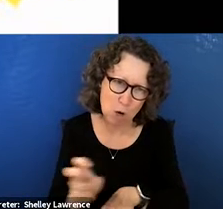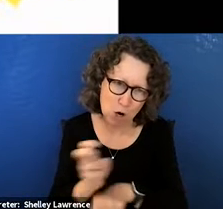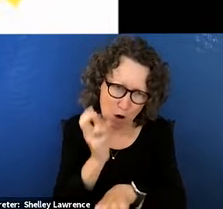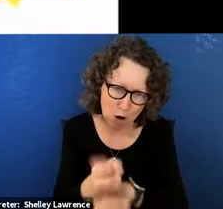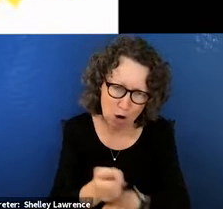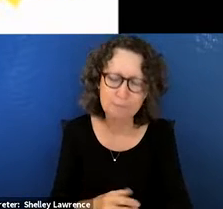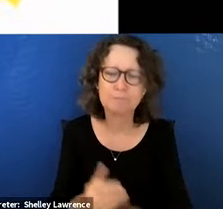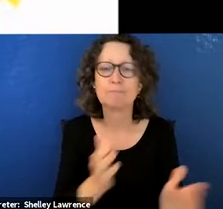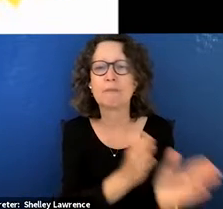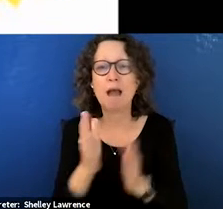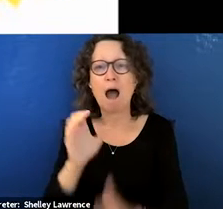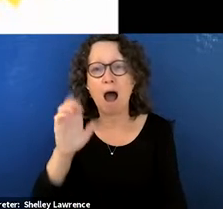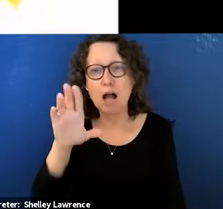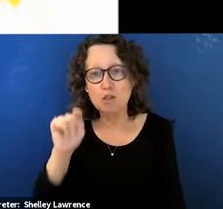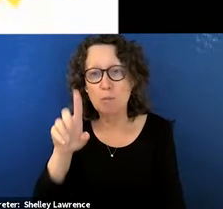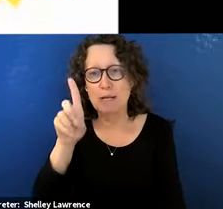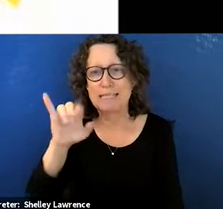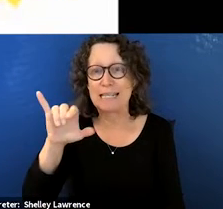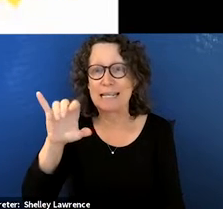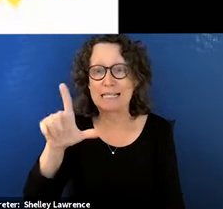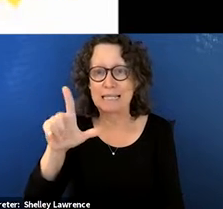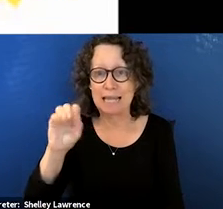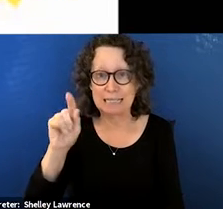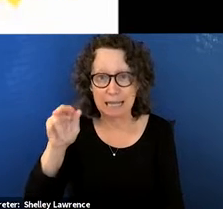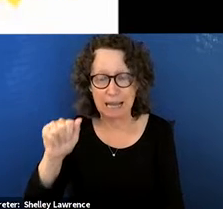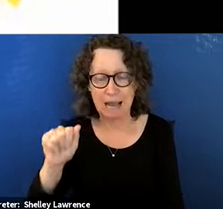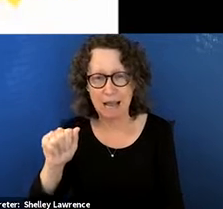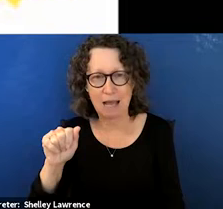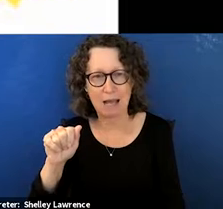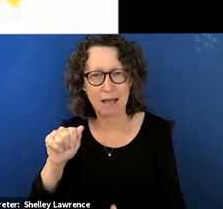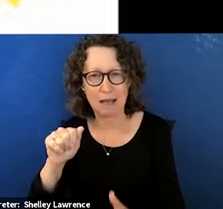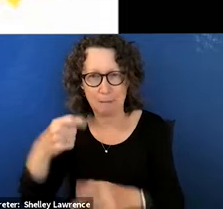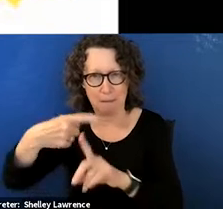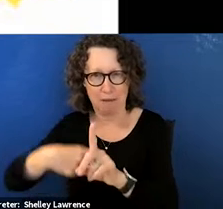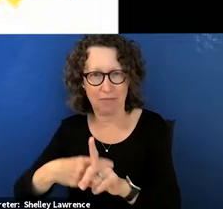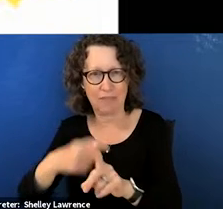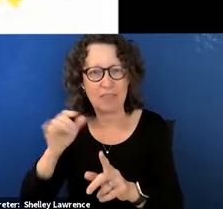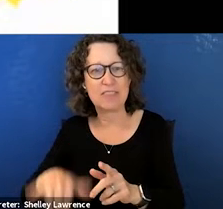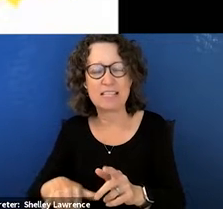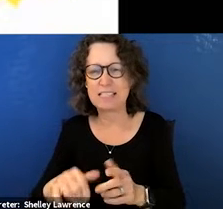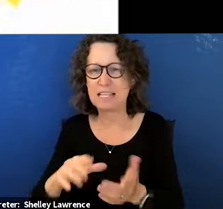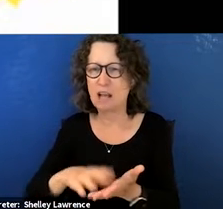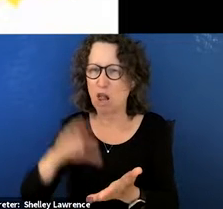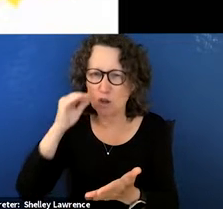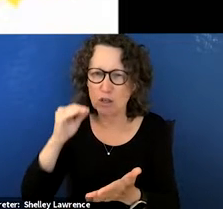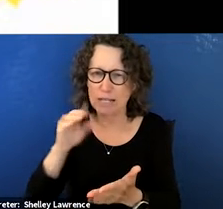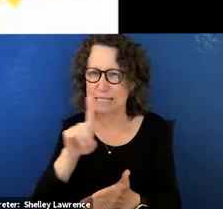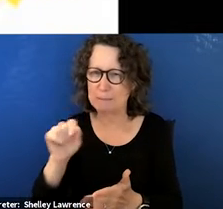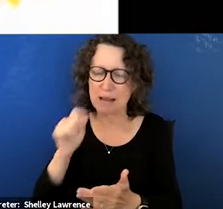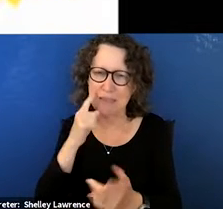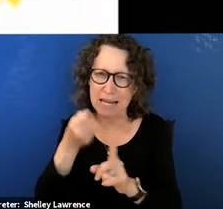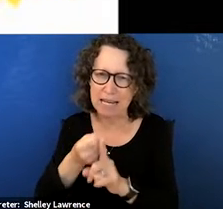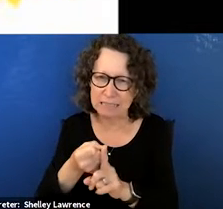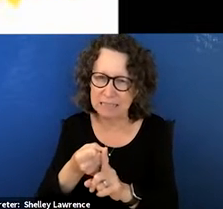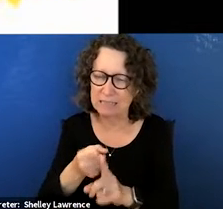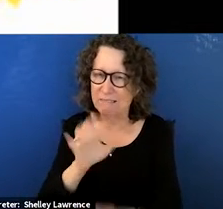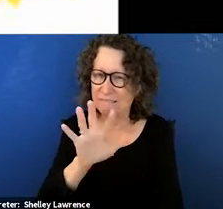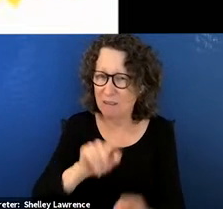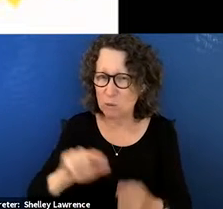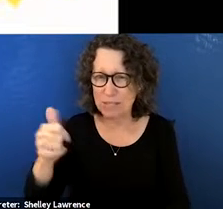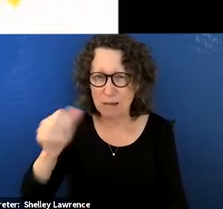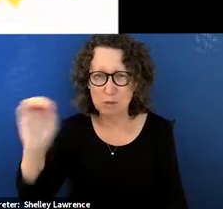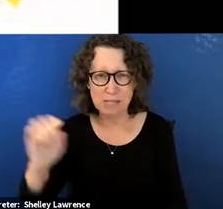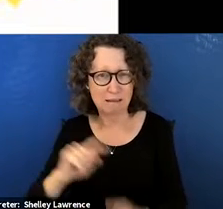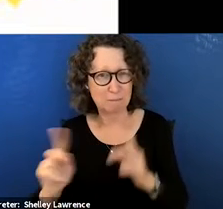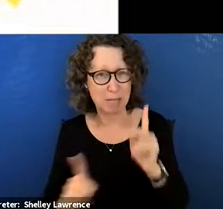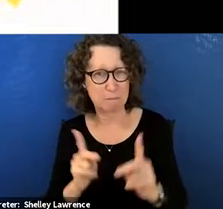arduamente. También, octubre es el mes de concientización de la dislexia. Dislexia es una de las discapacidades lingüísticas más comunes. Entre